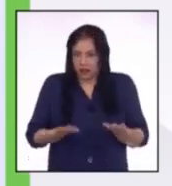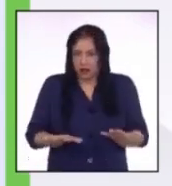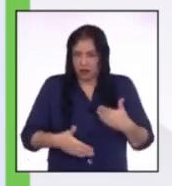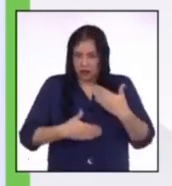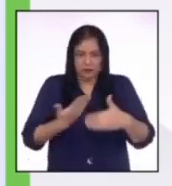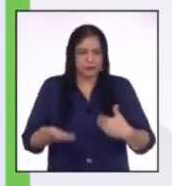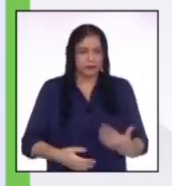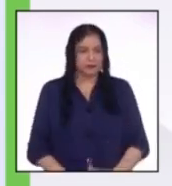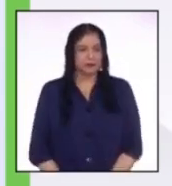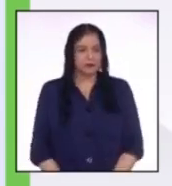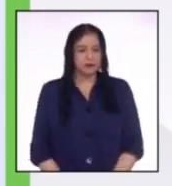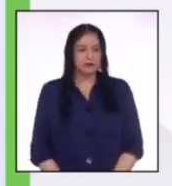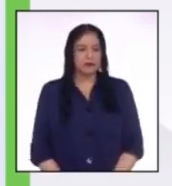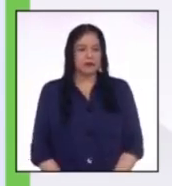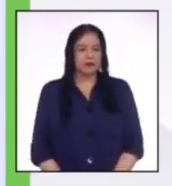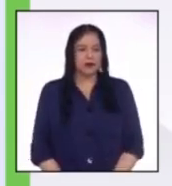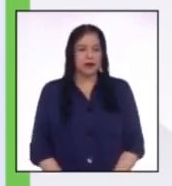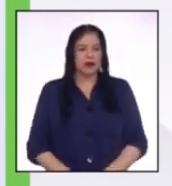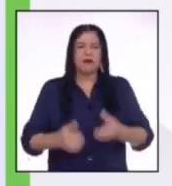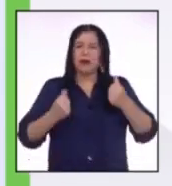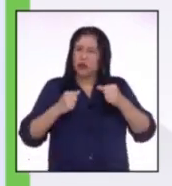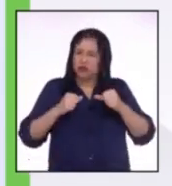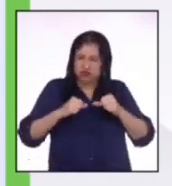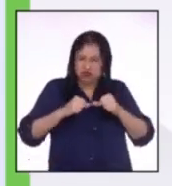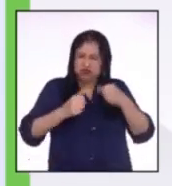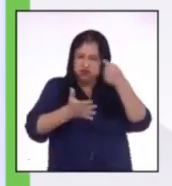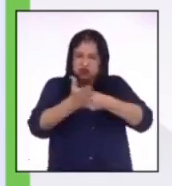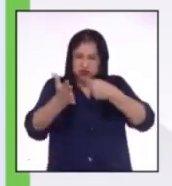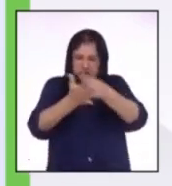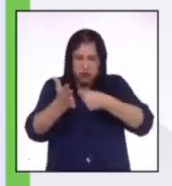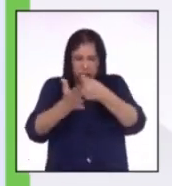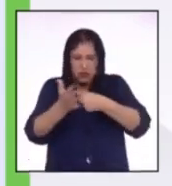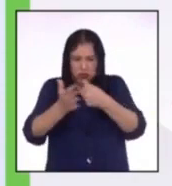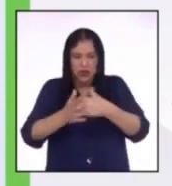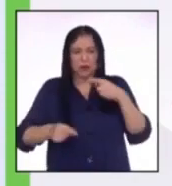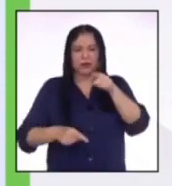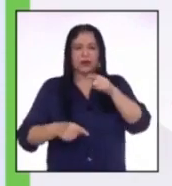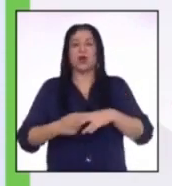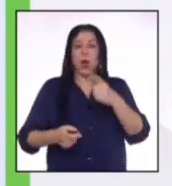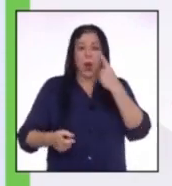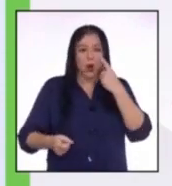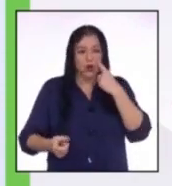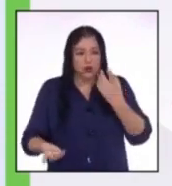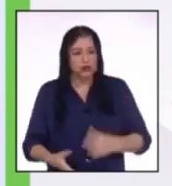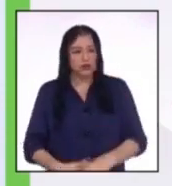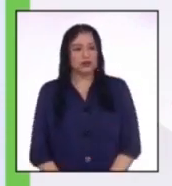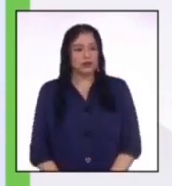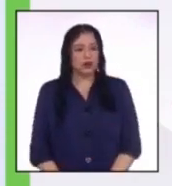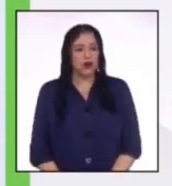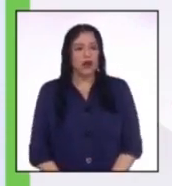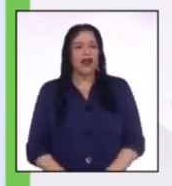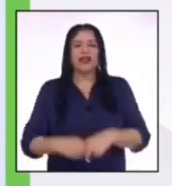ue ganan boca ponen partido voltaje de que